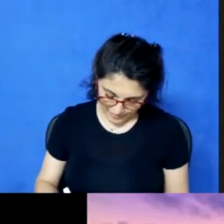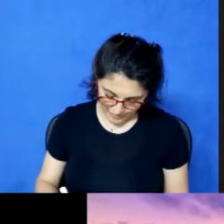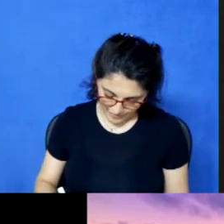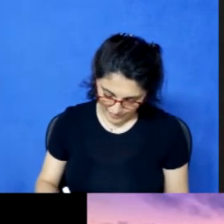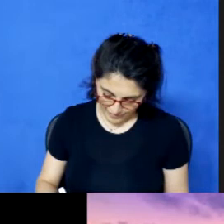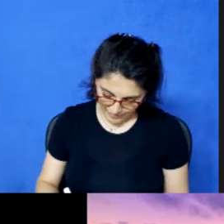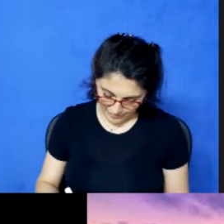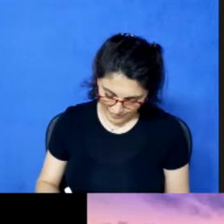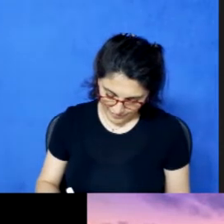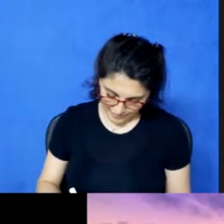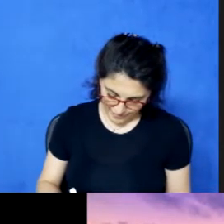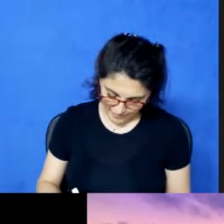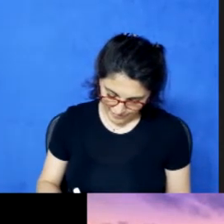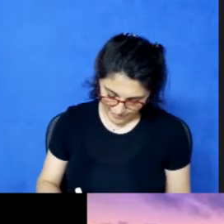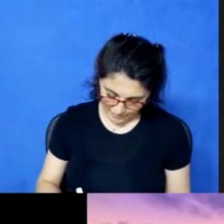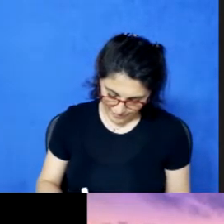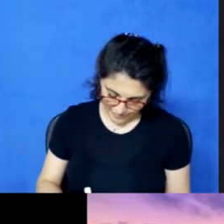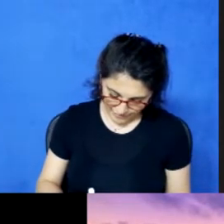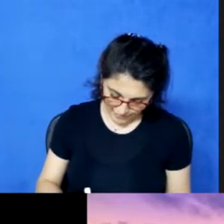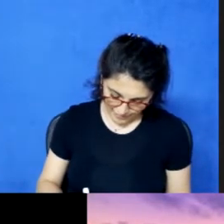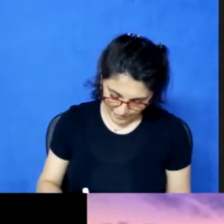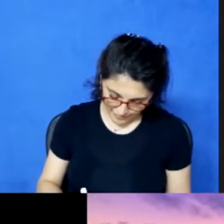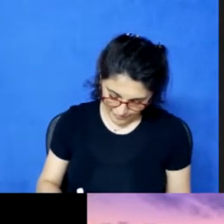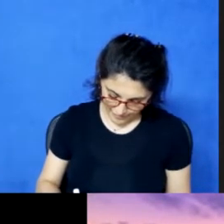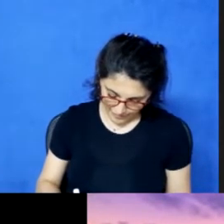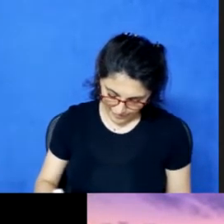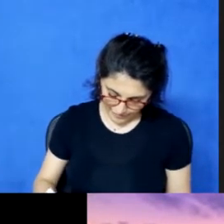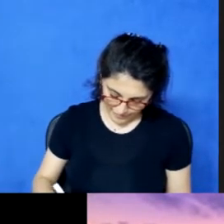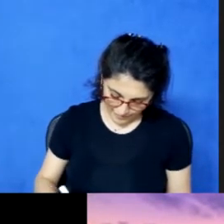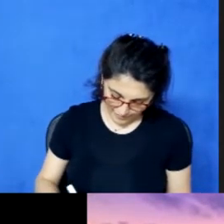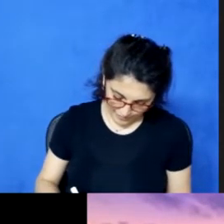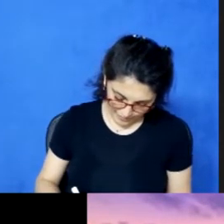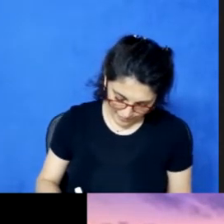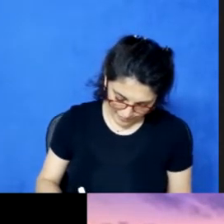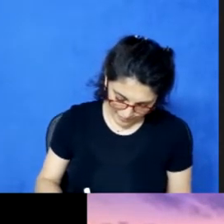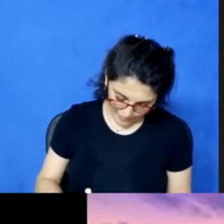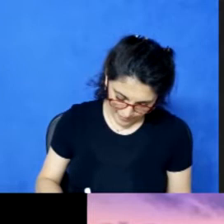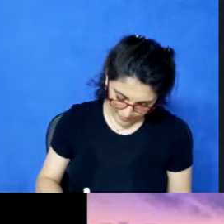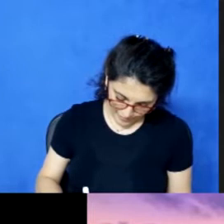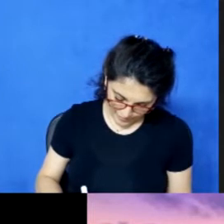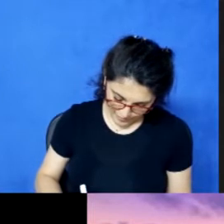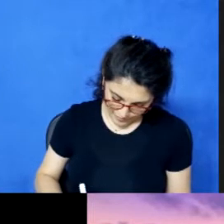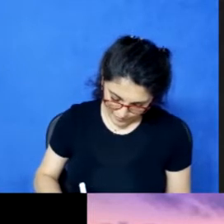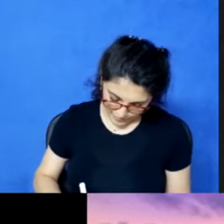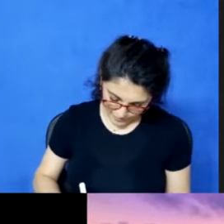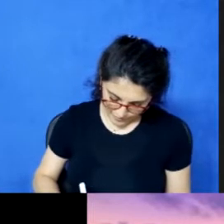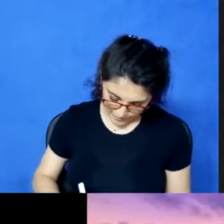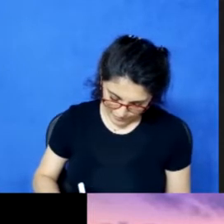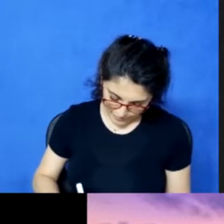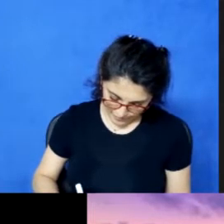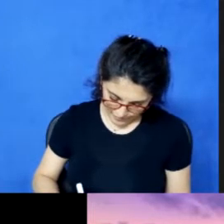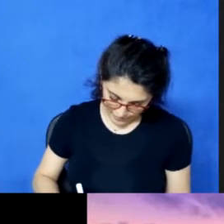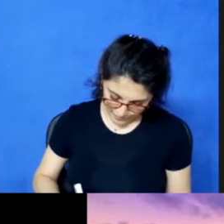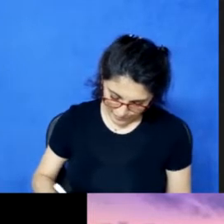que este año nos deparó eso, una suerte de aprendizaje que tiene que ver con valorar, obviamente valorar la